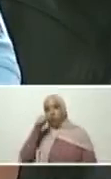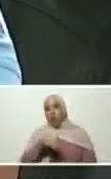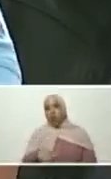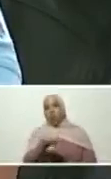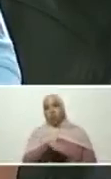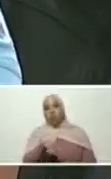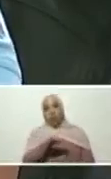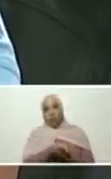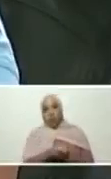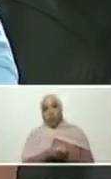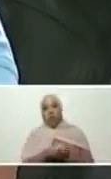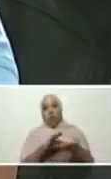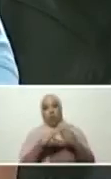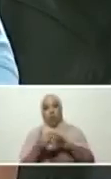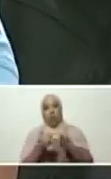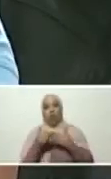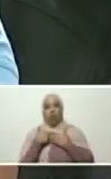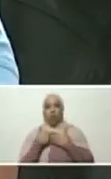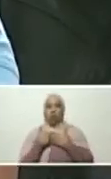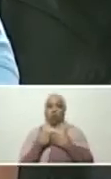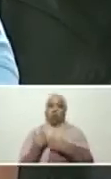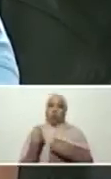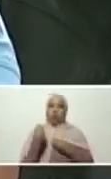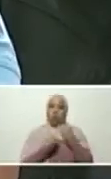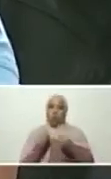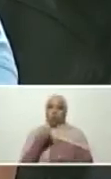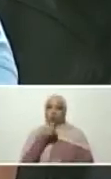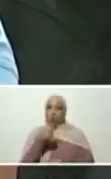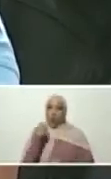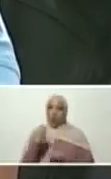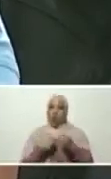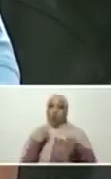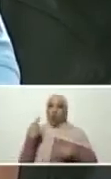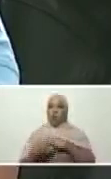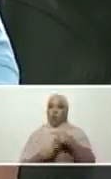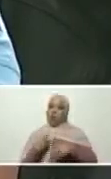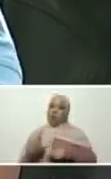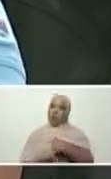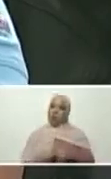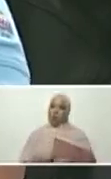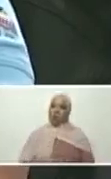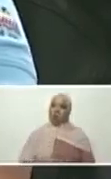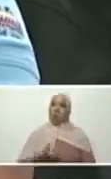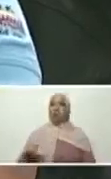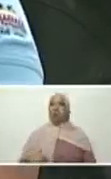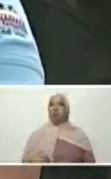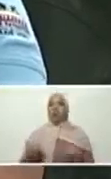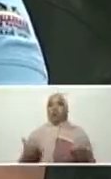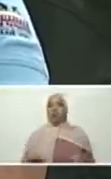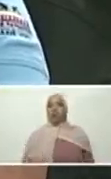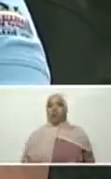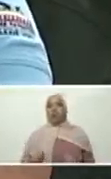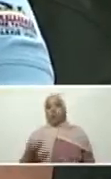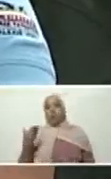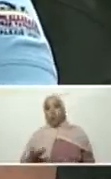pues, de comuneros y comuneras, lo que realmente se debe revolucionar. Consideramos nosotros que es